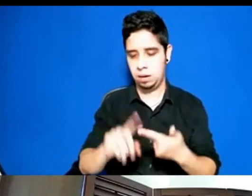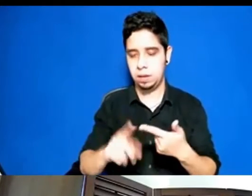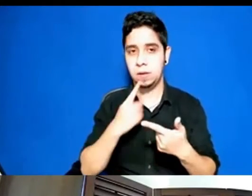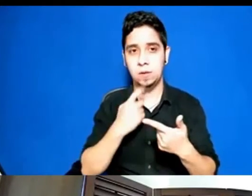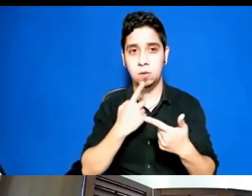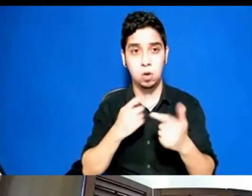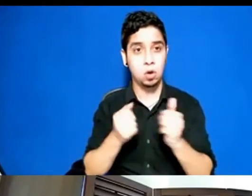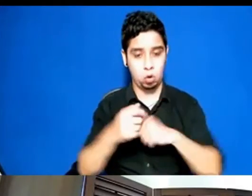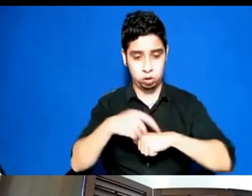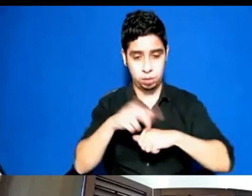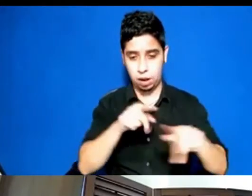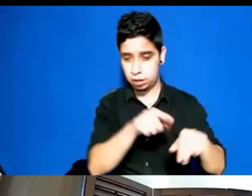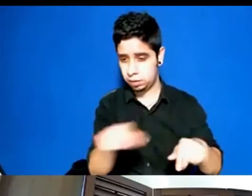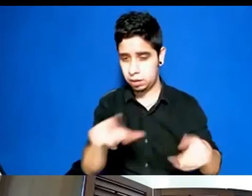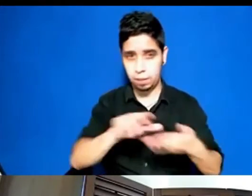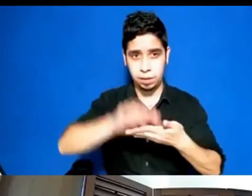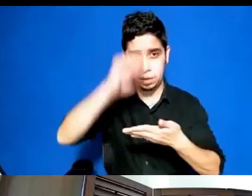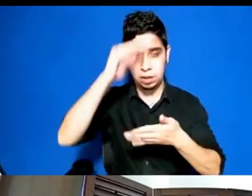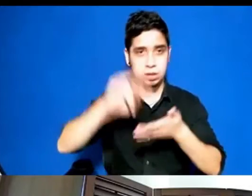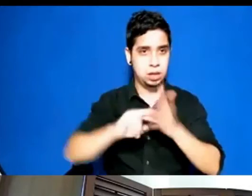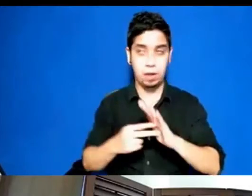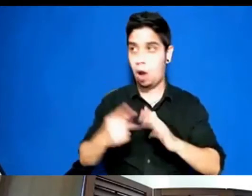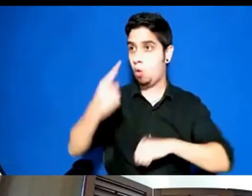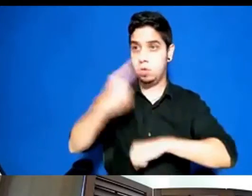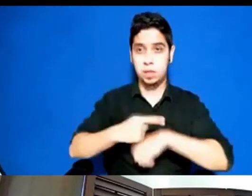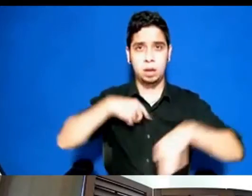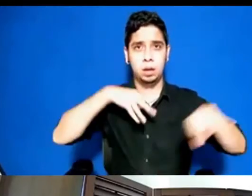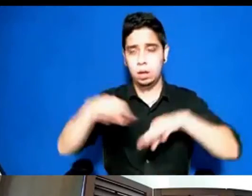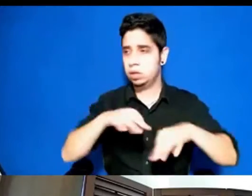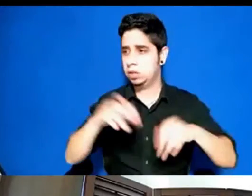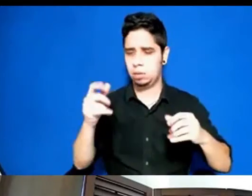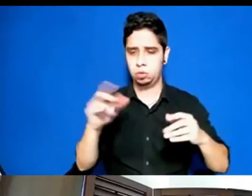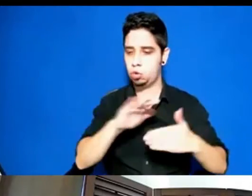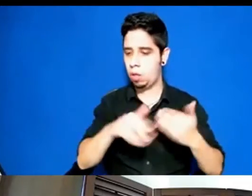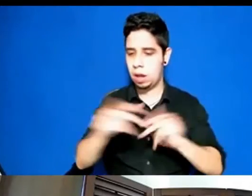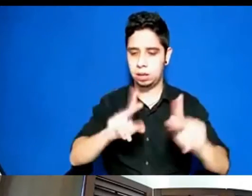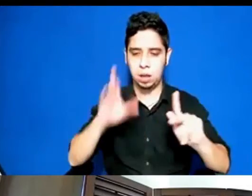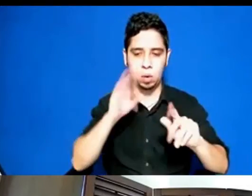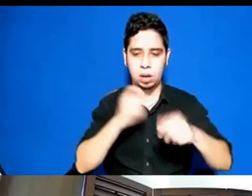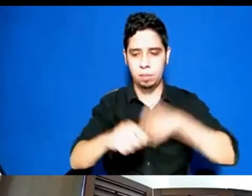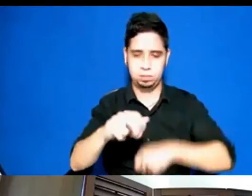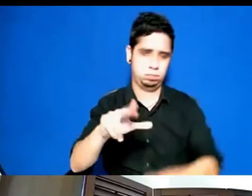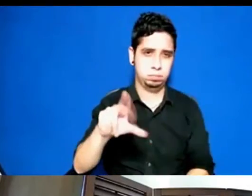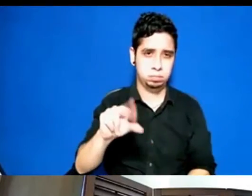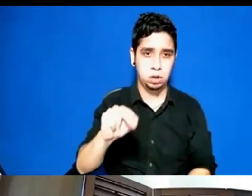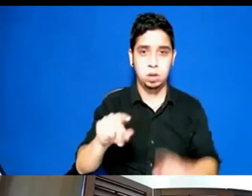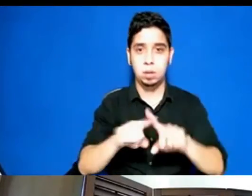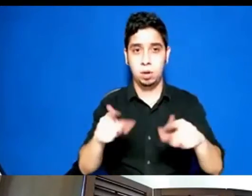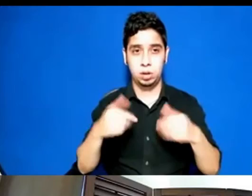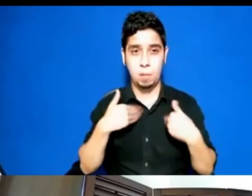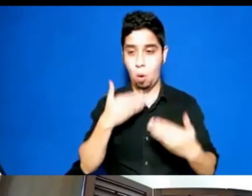están haciéndolo. Los cambios así no se logran de un día para otro. No, claro, es difícil. No, claro. Pero nosotros tenemos un junior